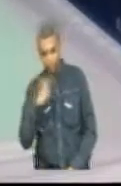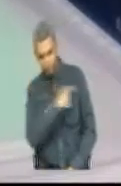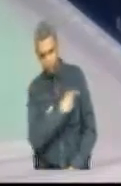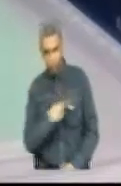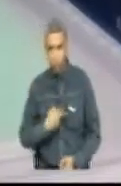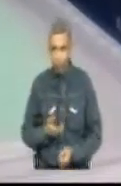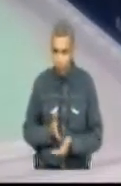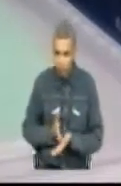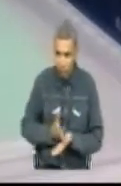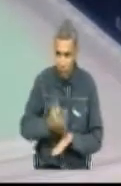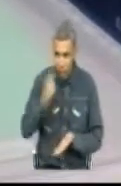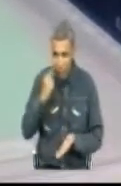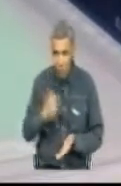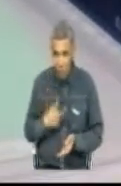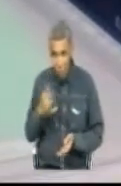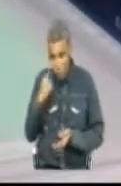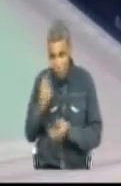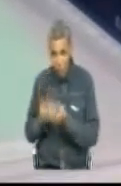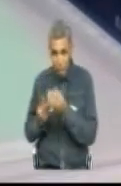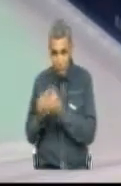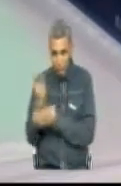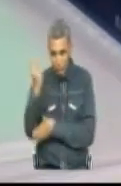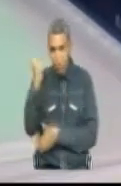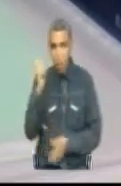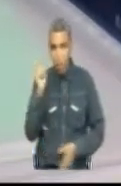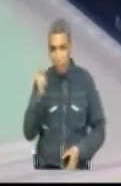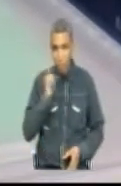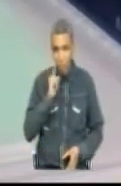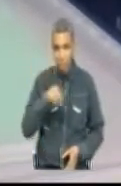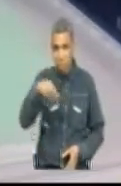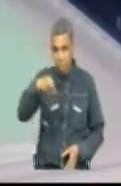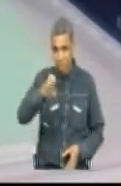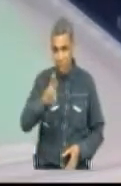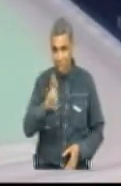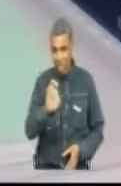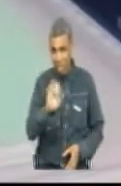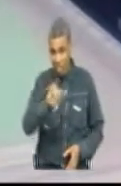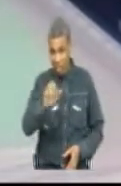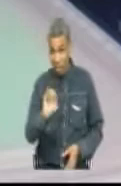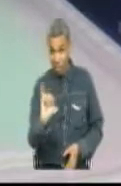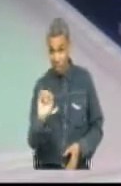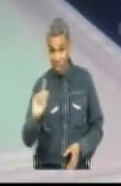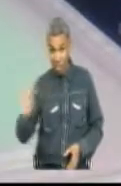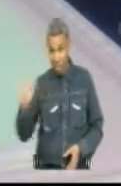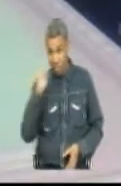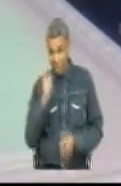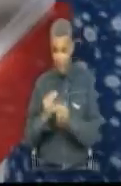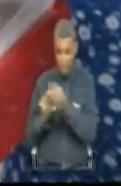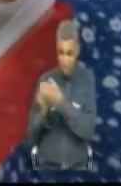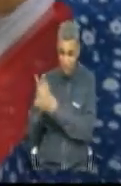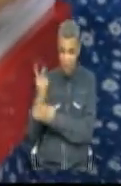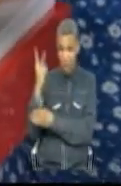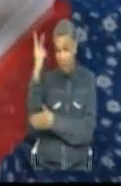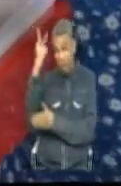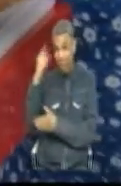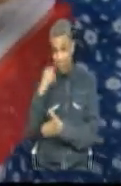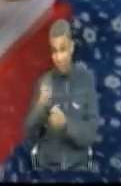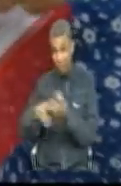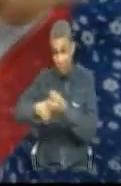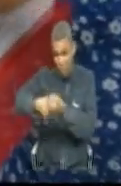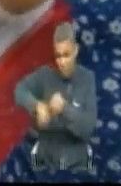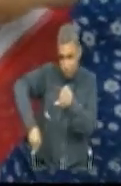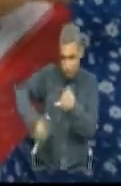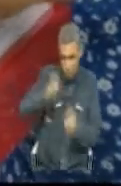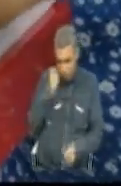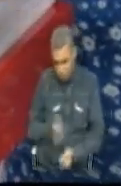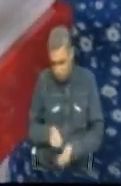perejil que estás haciendo también en cortes finitos todo esto con el fin de de que vayamos ya poco a poco